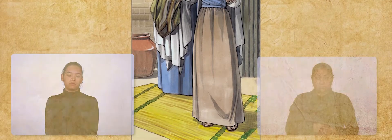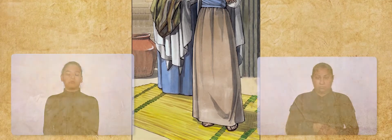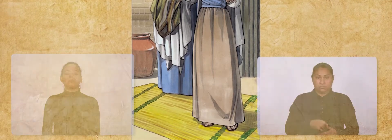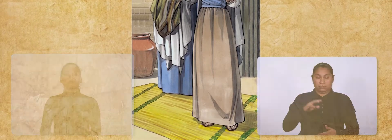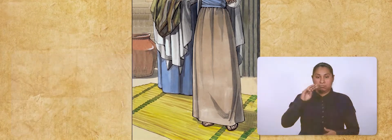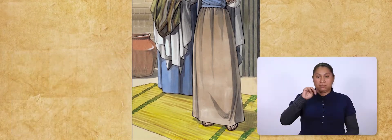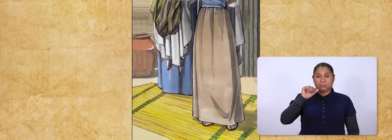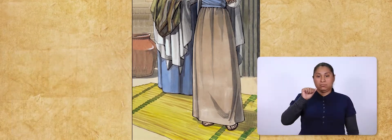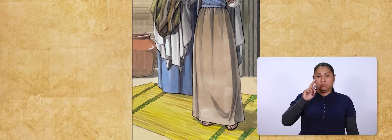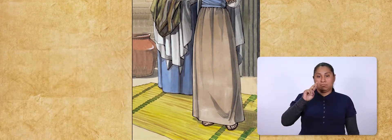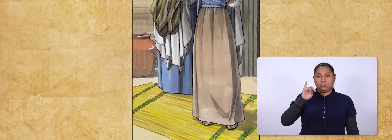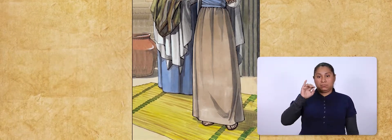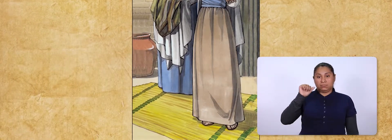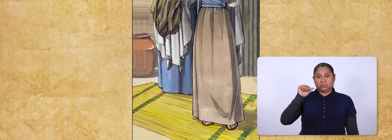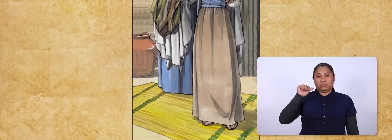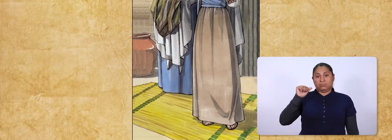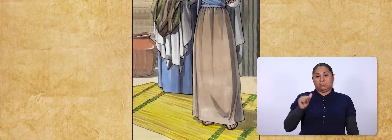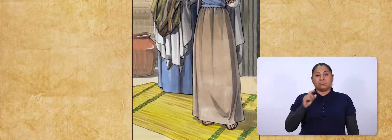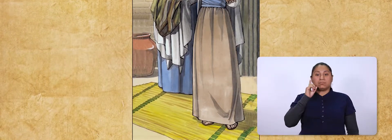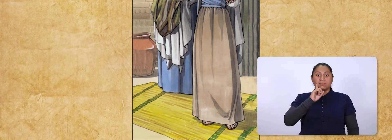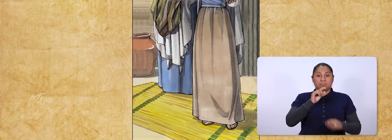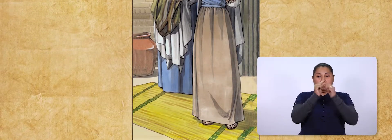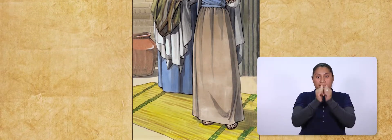y a sus futuros descendientes.